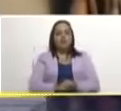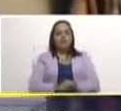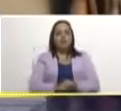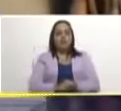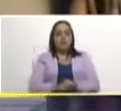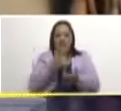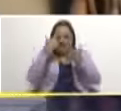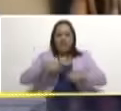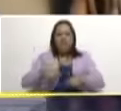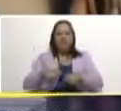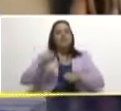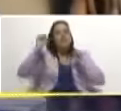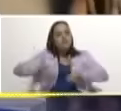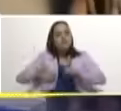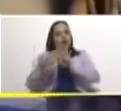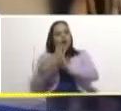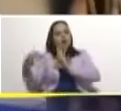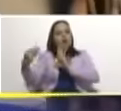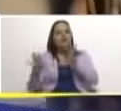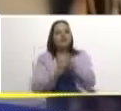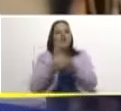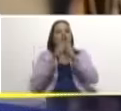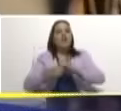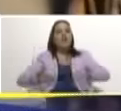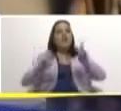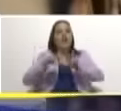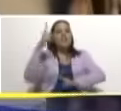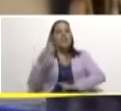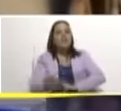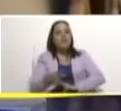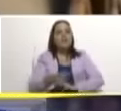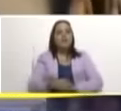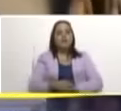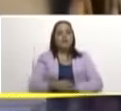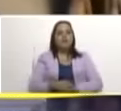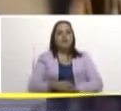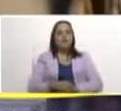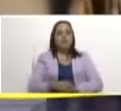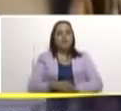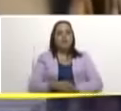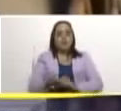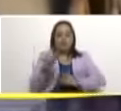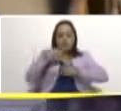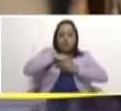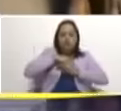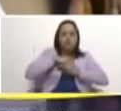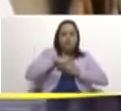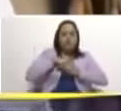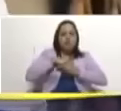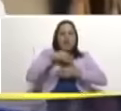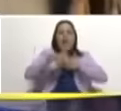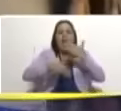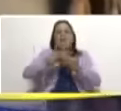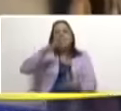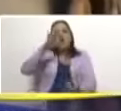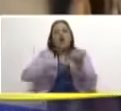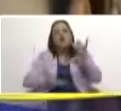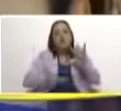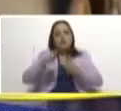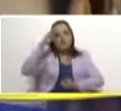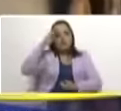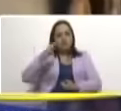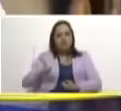Ese es el ejemplo de los valores que nosotros tenemos que llevar hasta el último